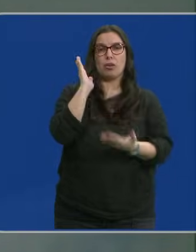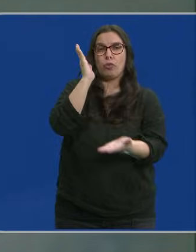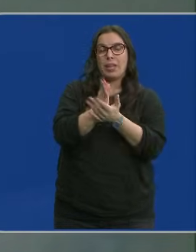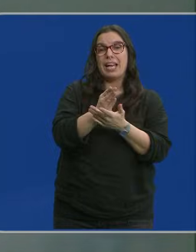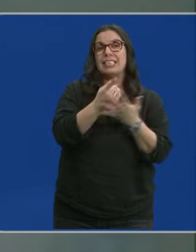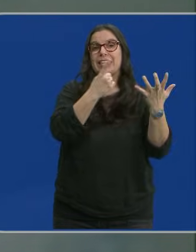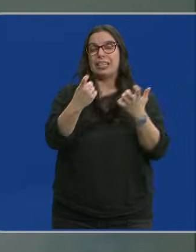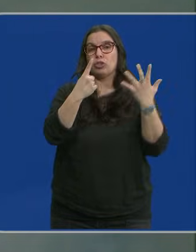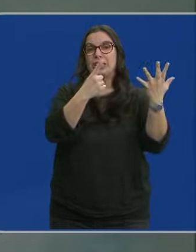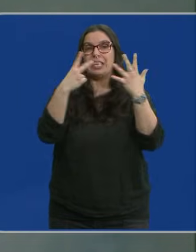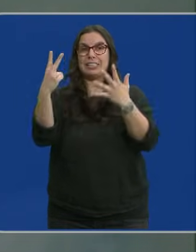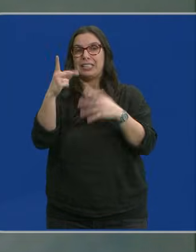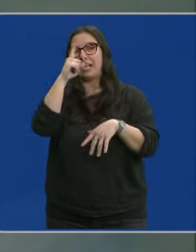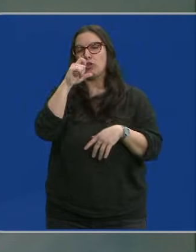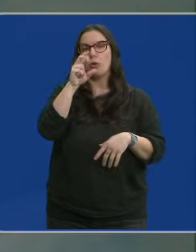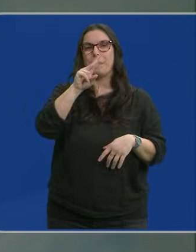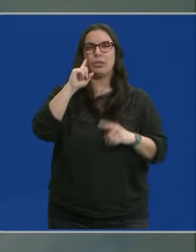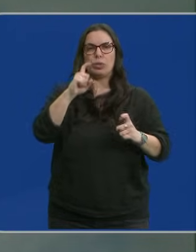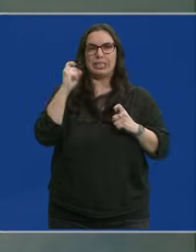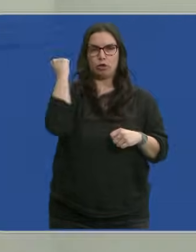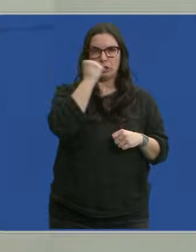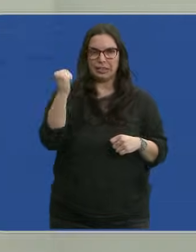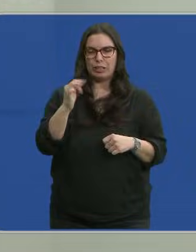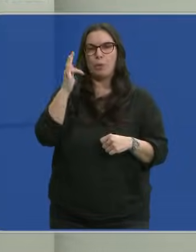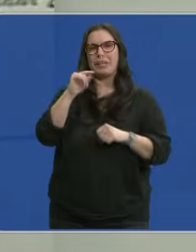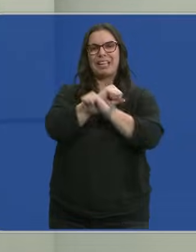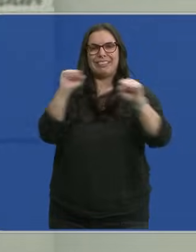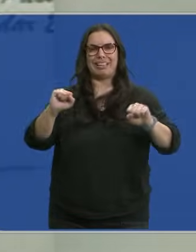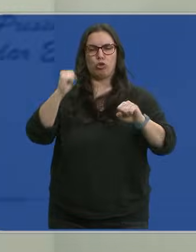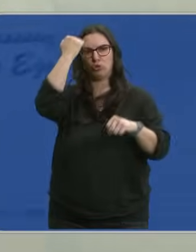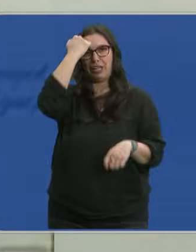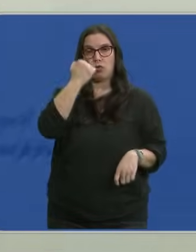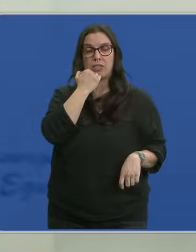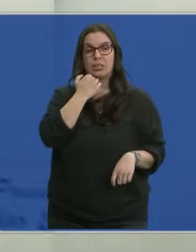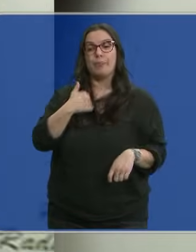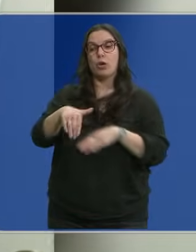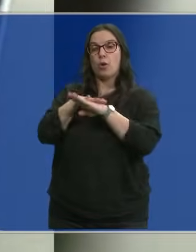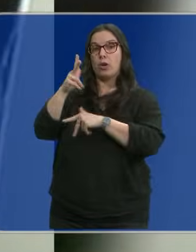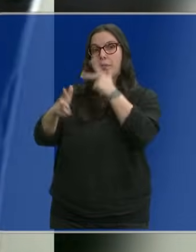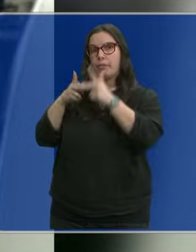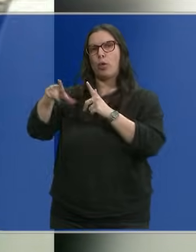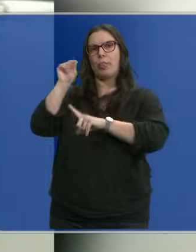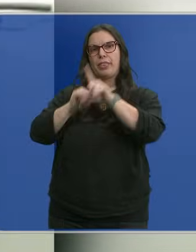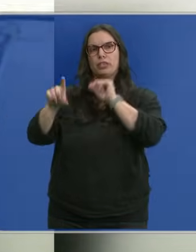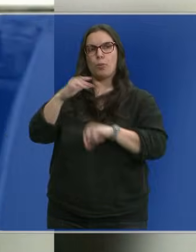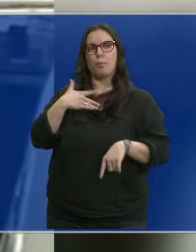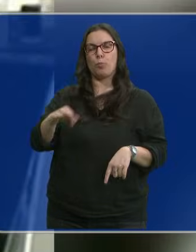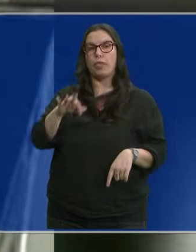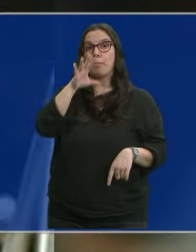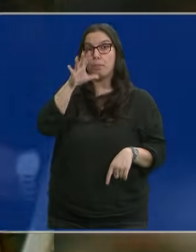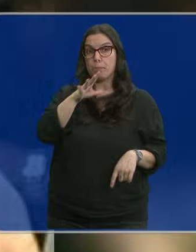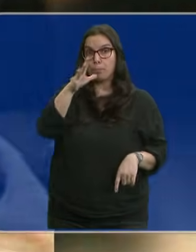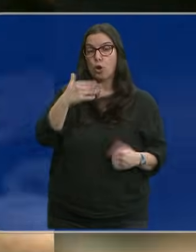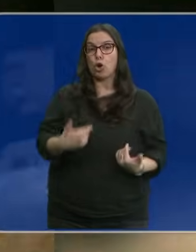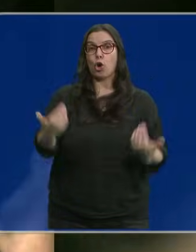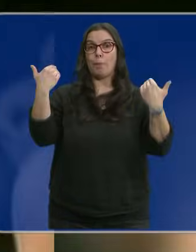años de prisión por 21 intentos de asesinato y atentados terroristas. El Ejecutivo del País Vasco puede tomar estas decisiones tras el